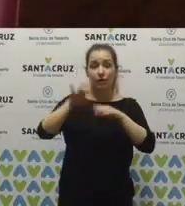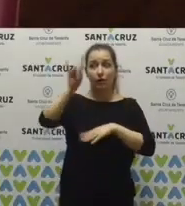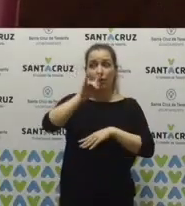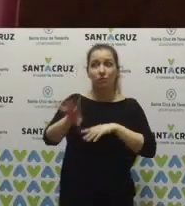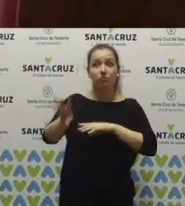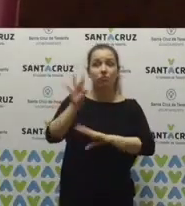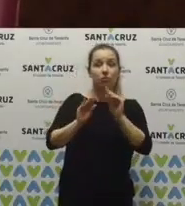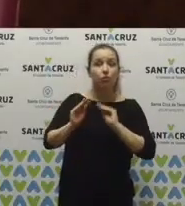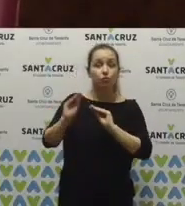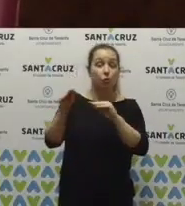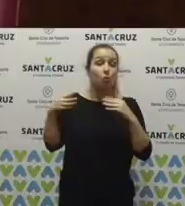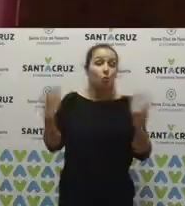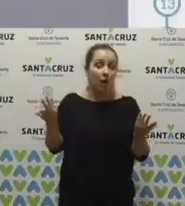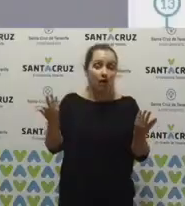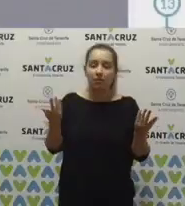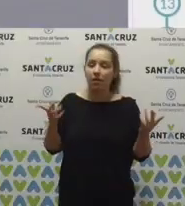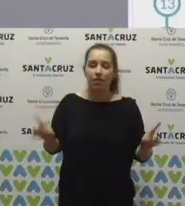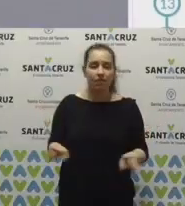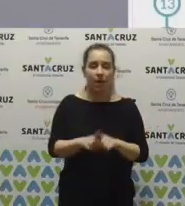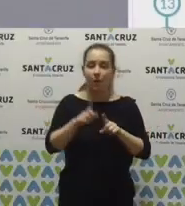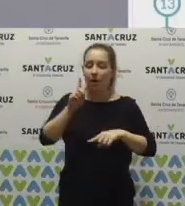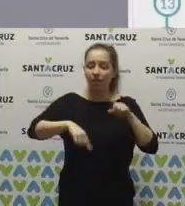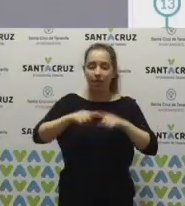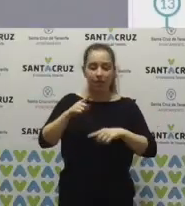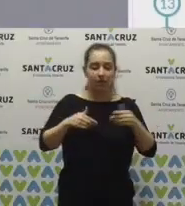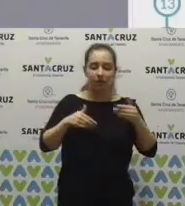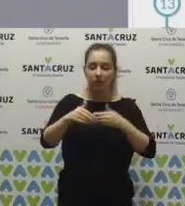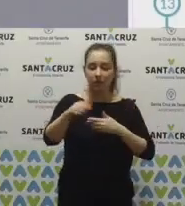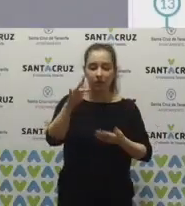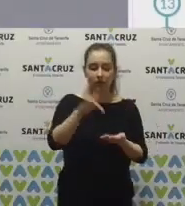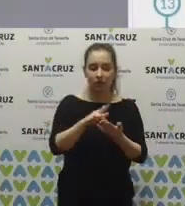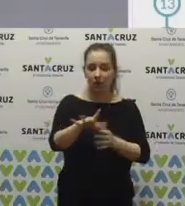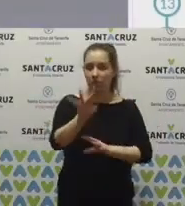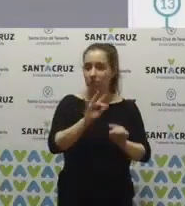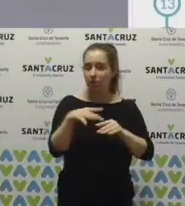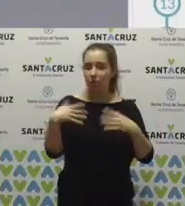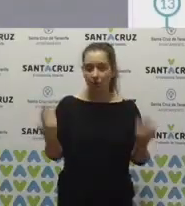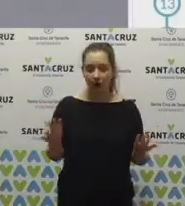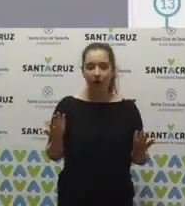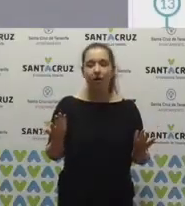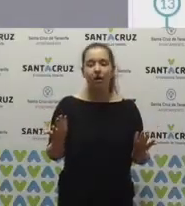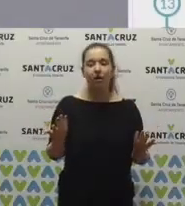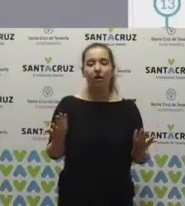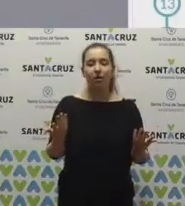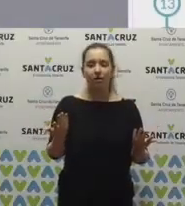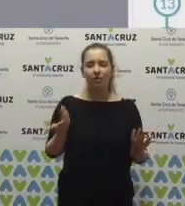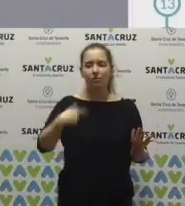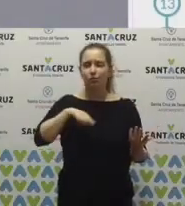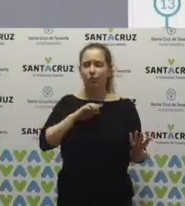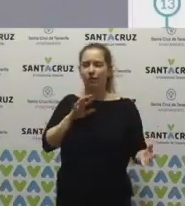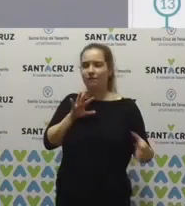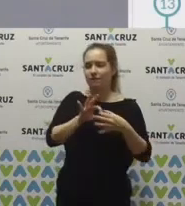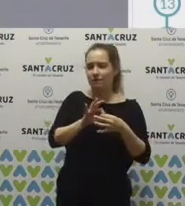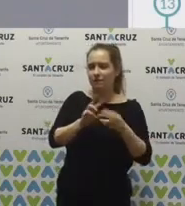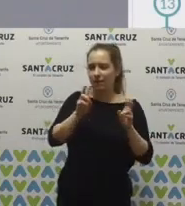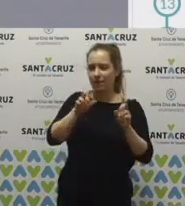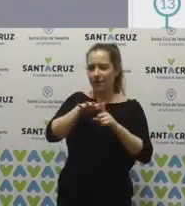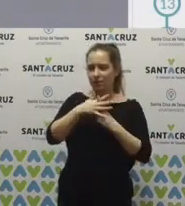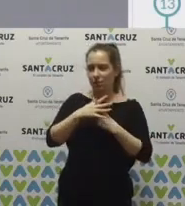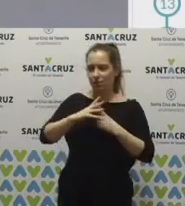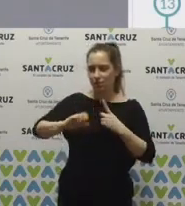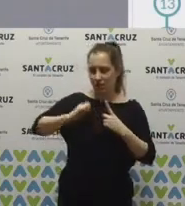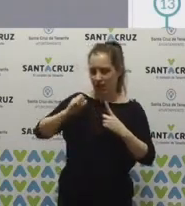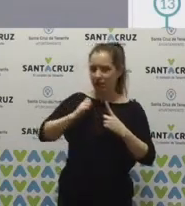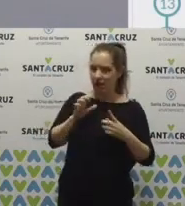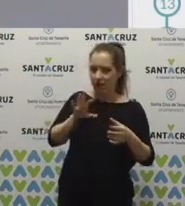los que sea en lo comentó antes la portavoz de unidas podemos en esta moción pues tiene mucho que ver con las circunstancias sanitarias pero es que estas circunstancias